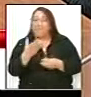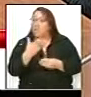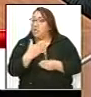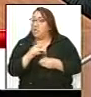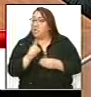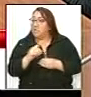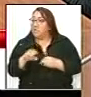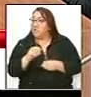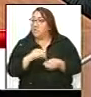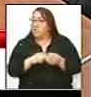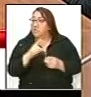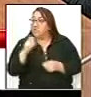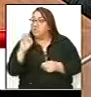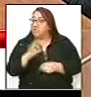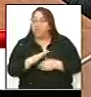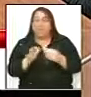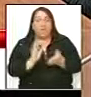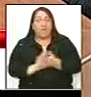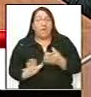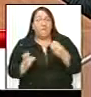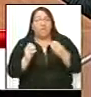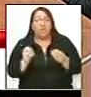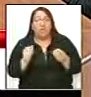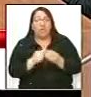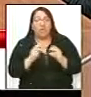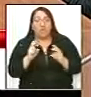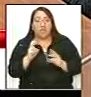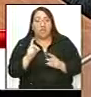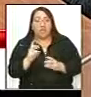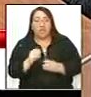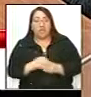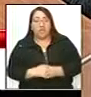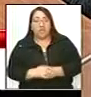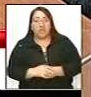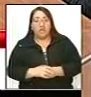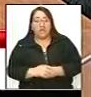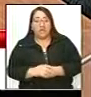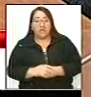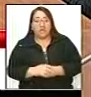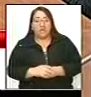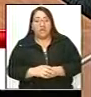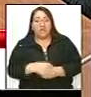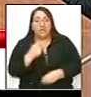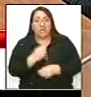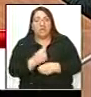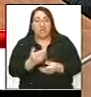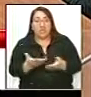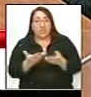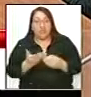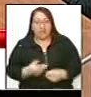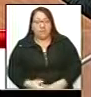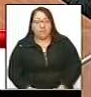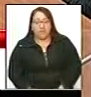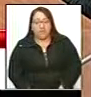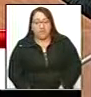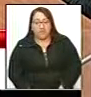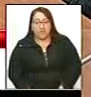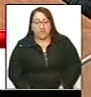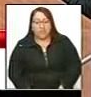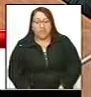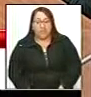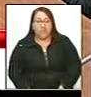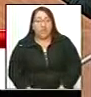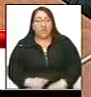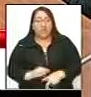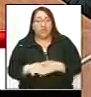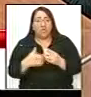no logramos eso al 100% justamente por el tema de operativo, ¿no? Finalmente todo lo que se recoge de